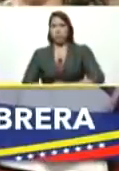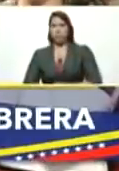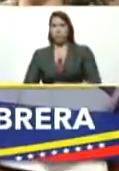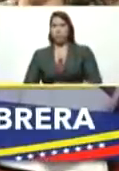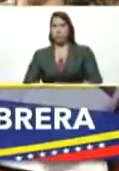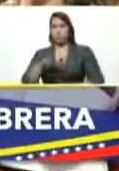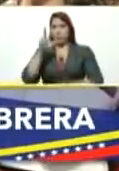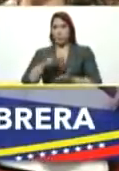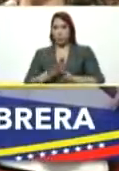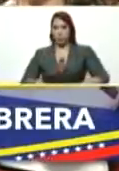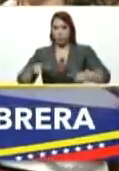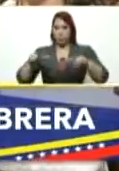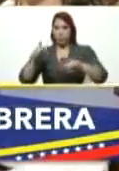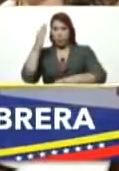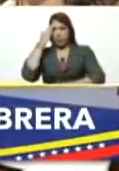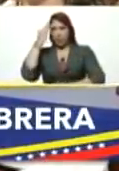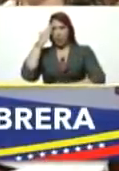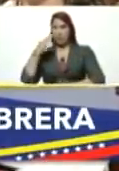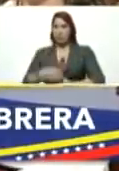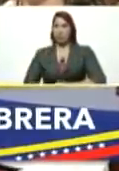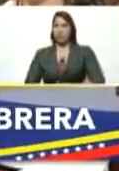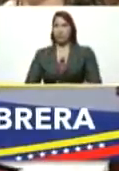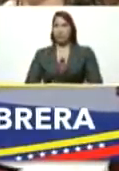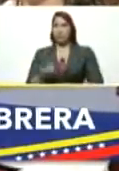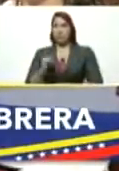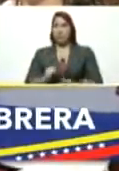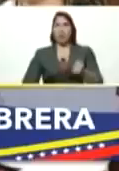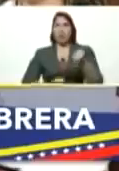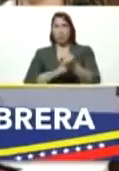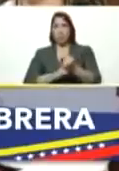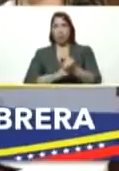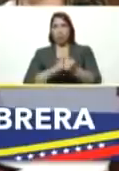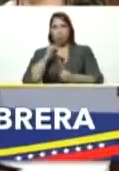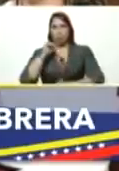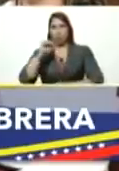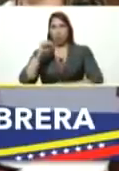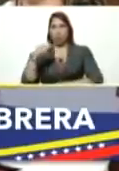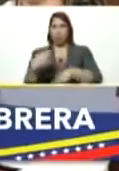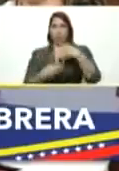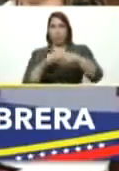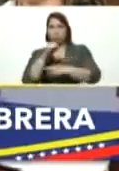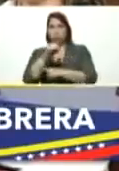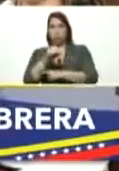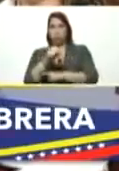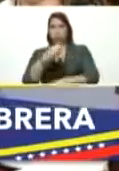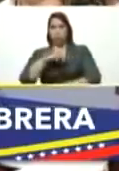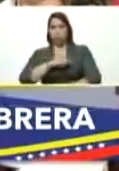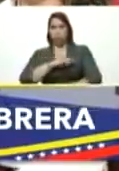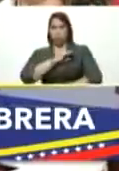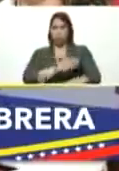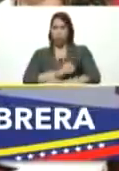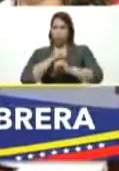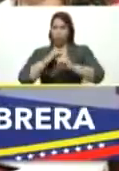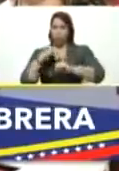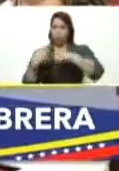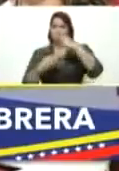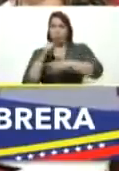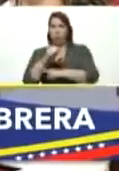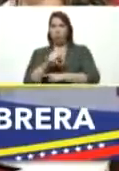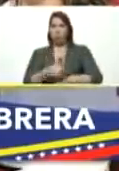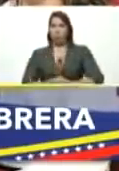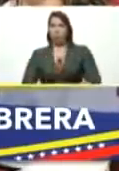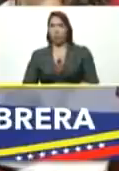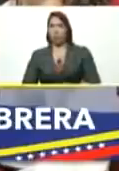certificación de los saberes cuente con nosotros camaradas la revolución estamos en total revolución porque desde el